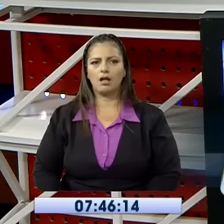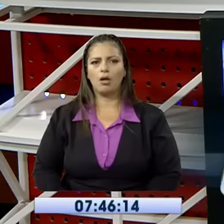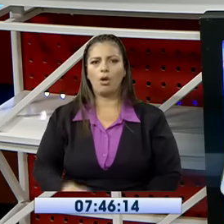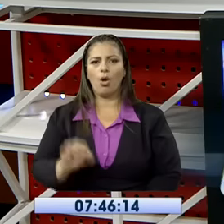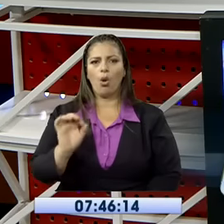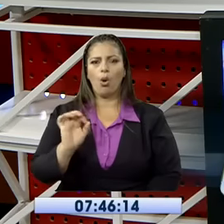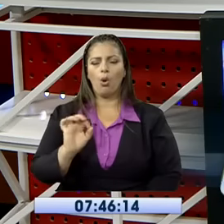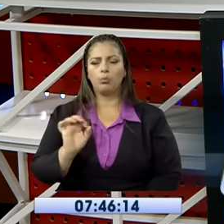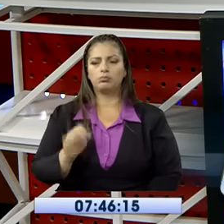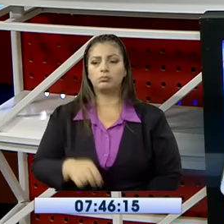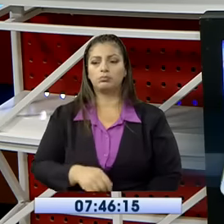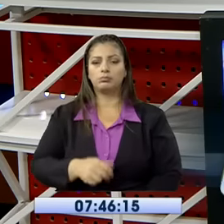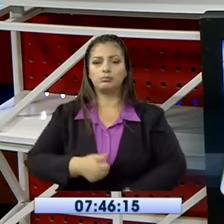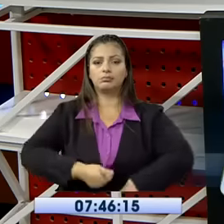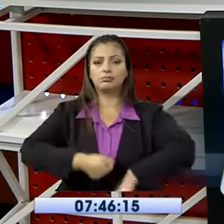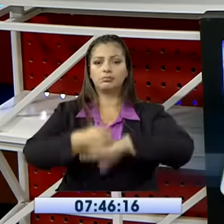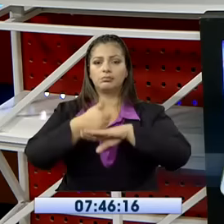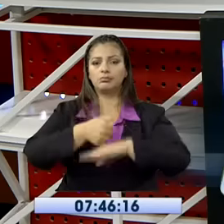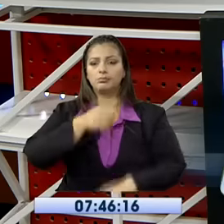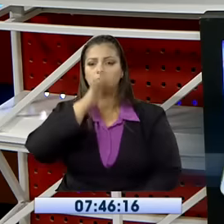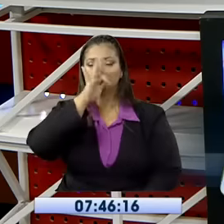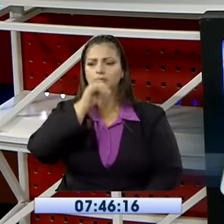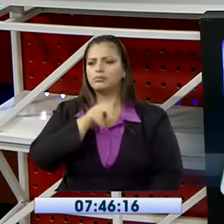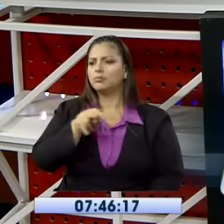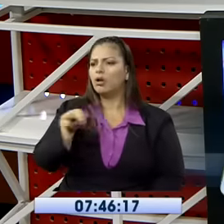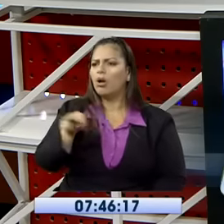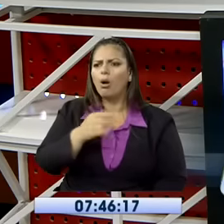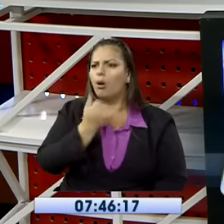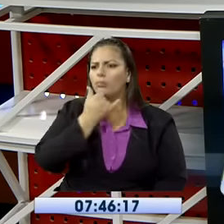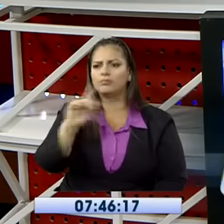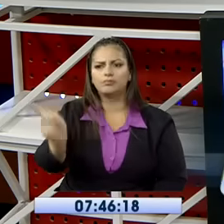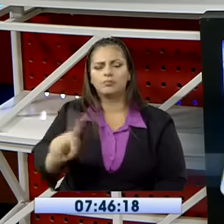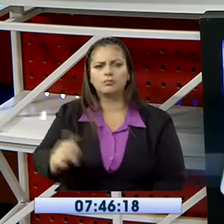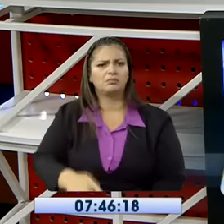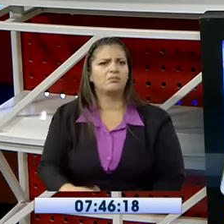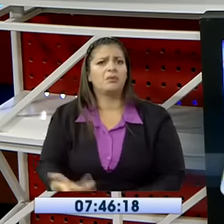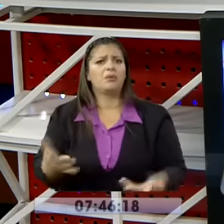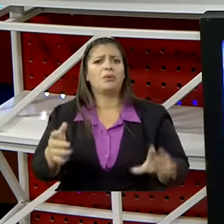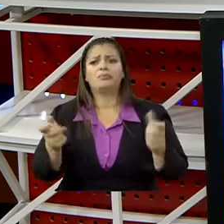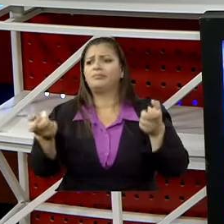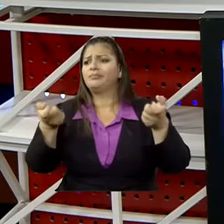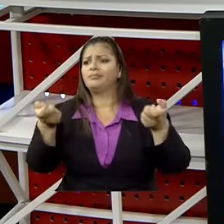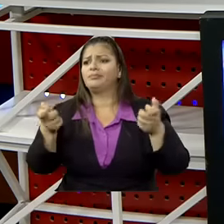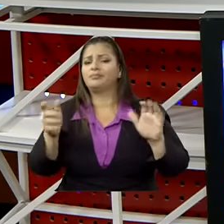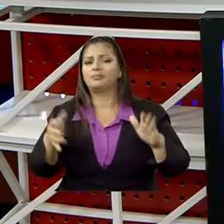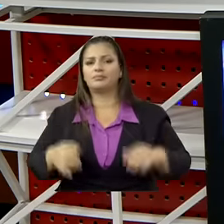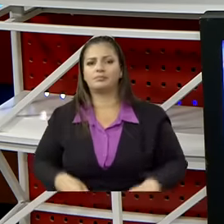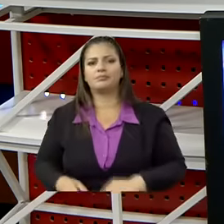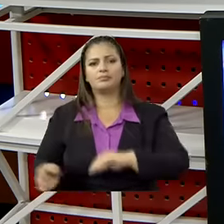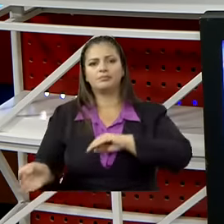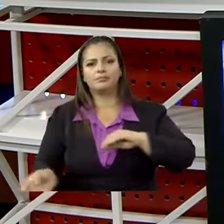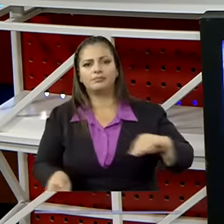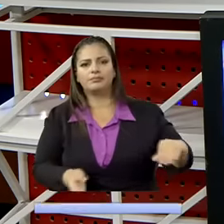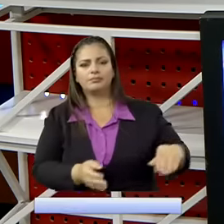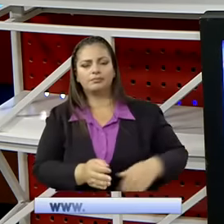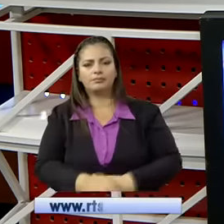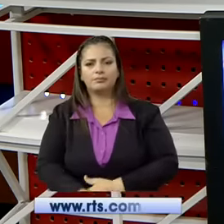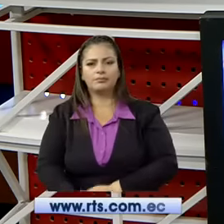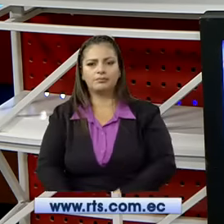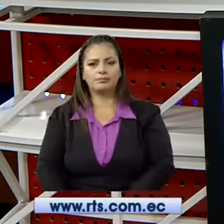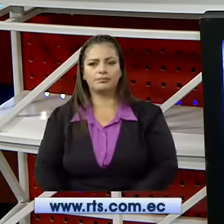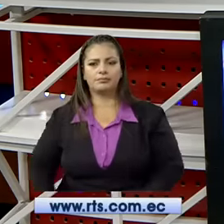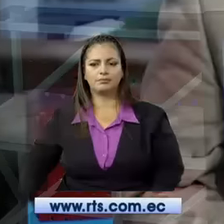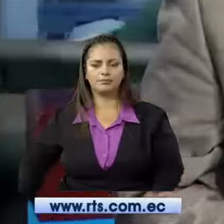vigilar es que también tienen perr bien Bueno vamos con otra información usted tiene más información Bueno más de